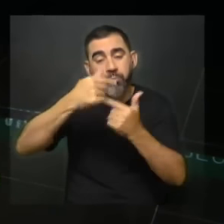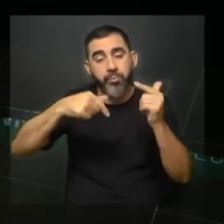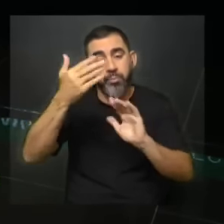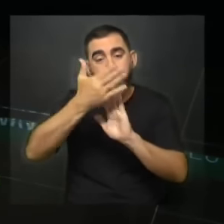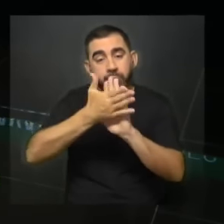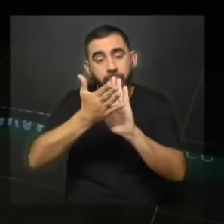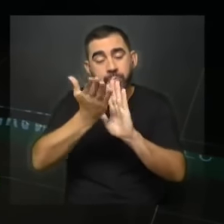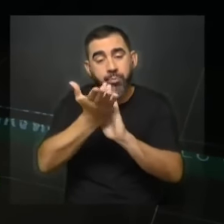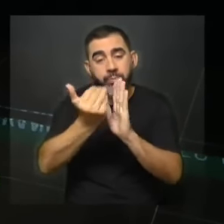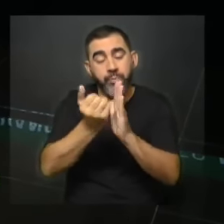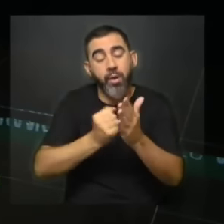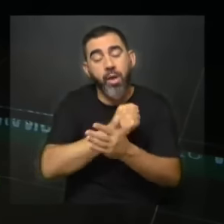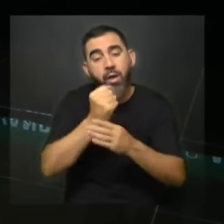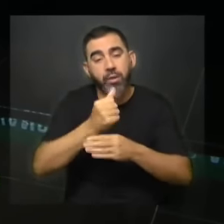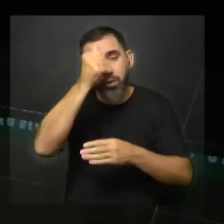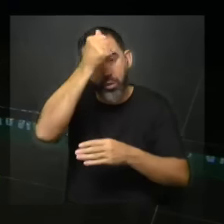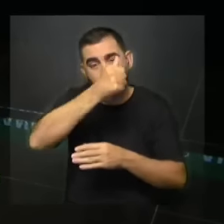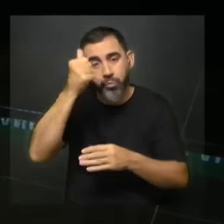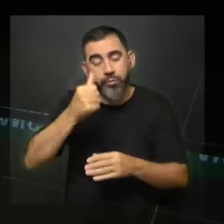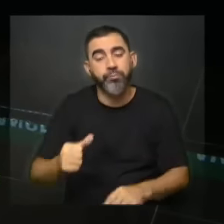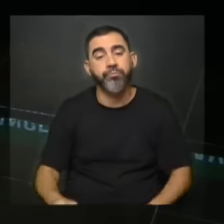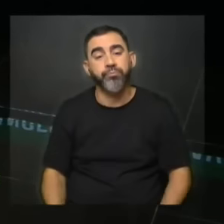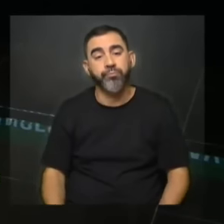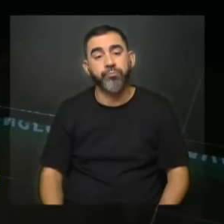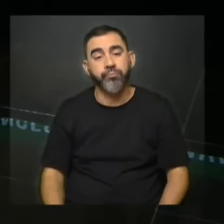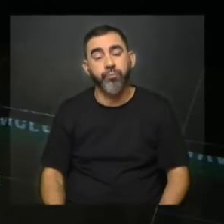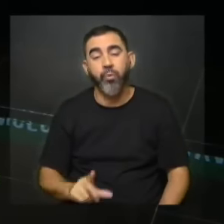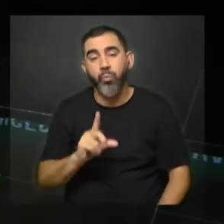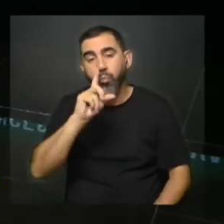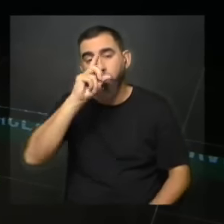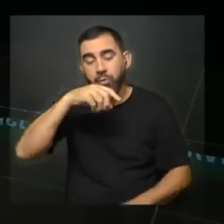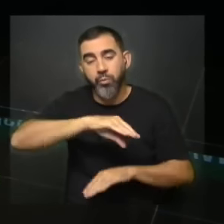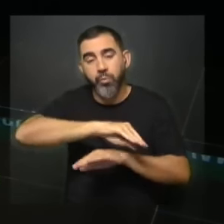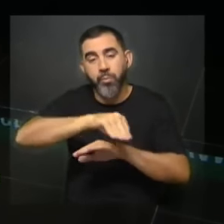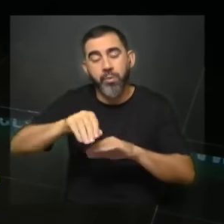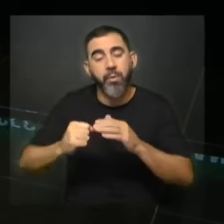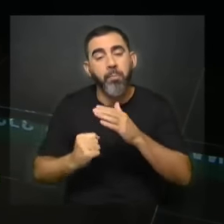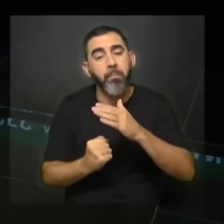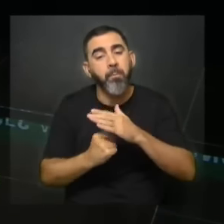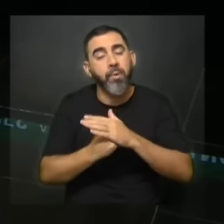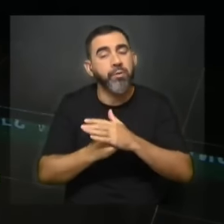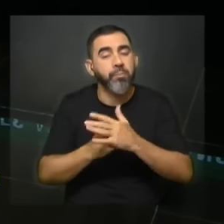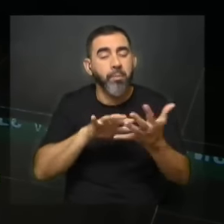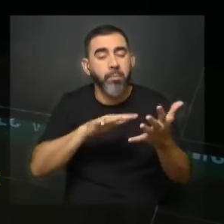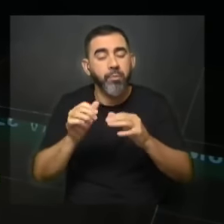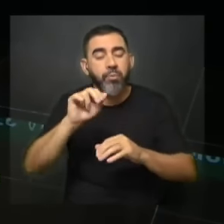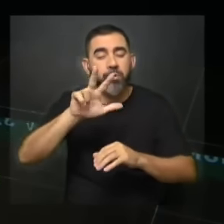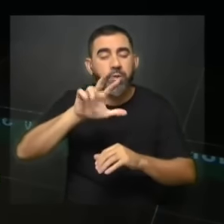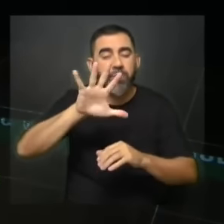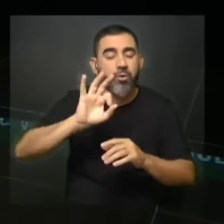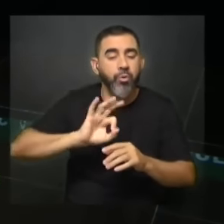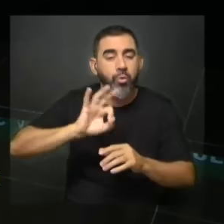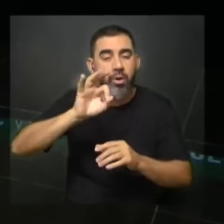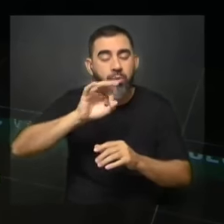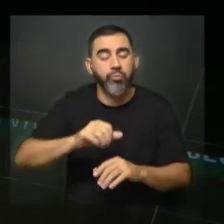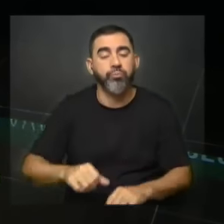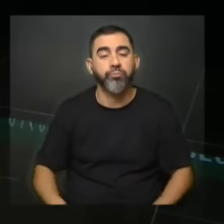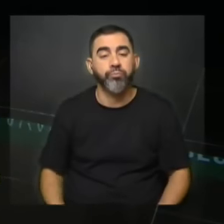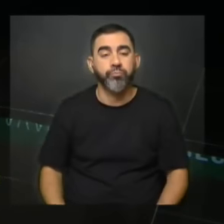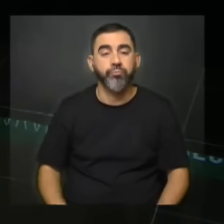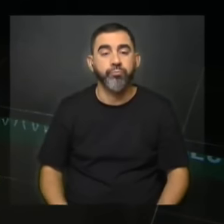el día domingo en Montevideo y área metropolitana se prevé una máxima como decíamos recién de 35 gr por lo menos para el